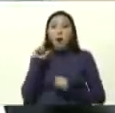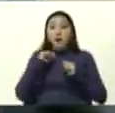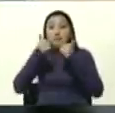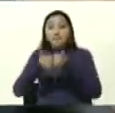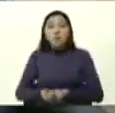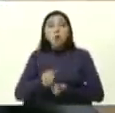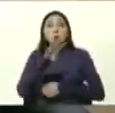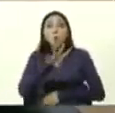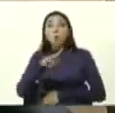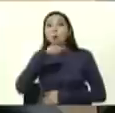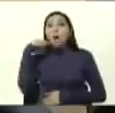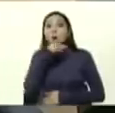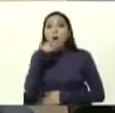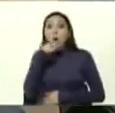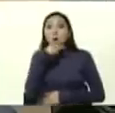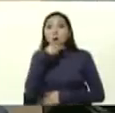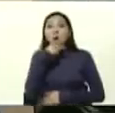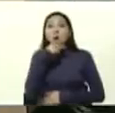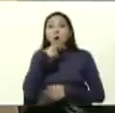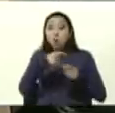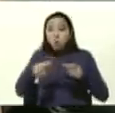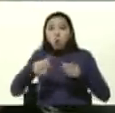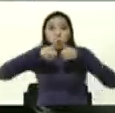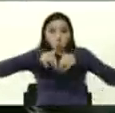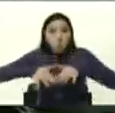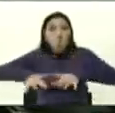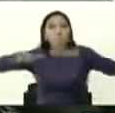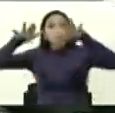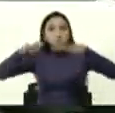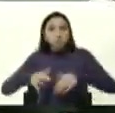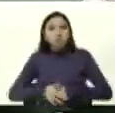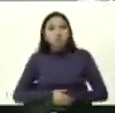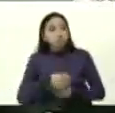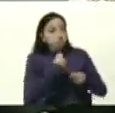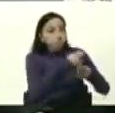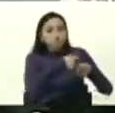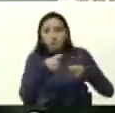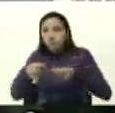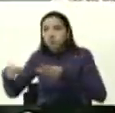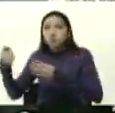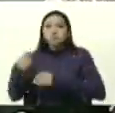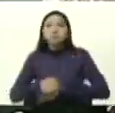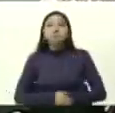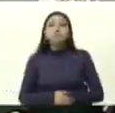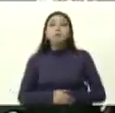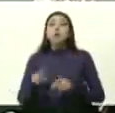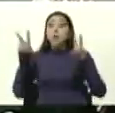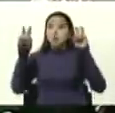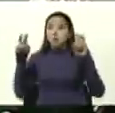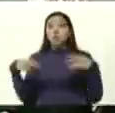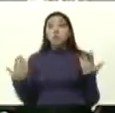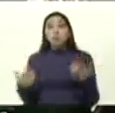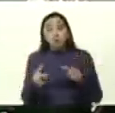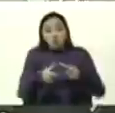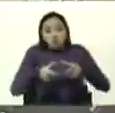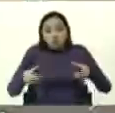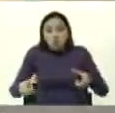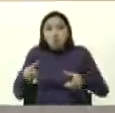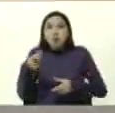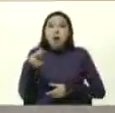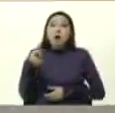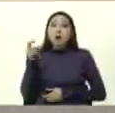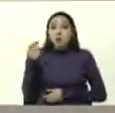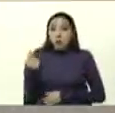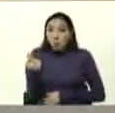octubre van a estar circulando en todo el territorio nacional, en garantía pues de esta nueva familia del bolívar que va a